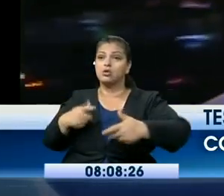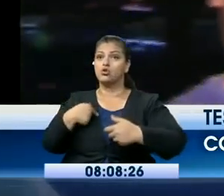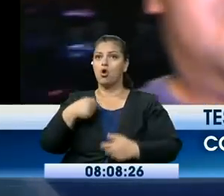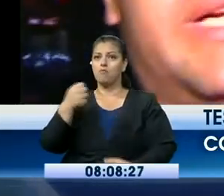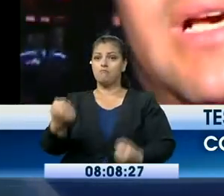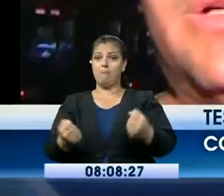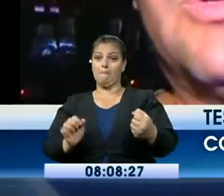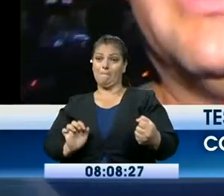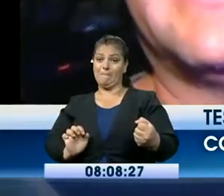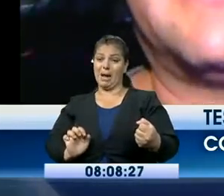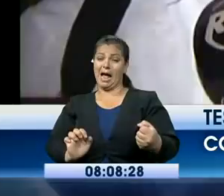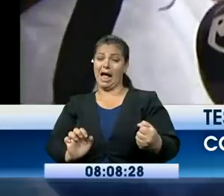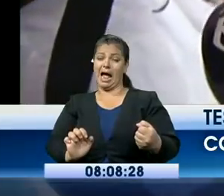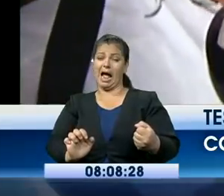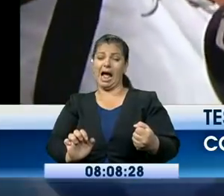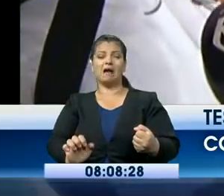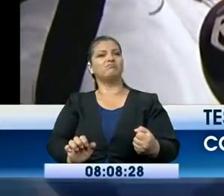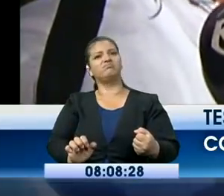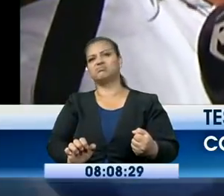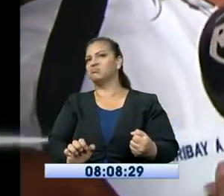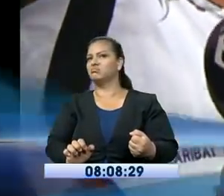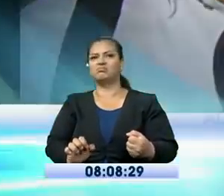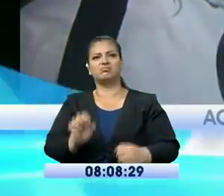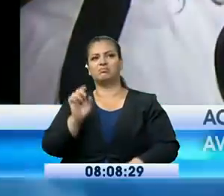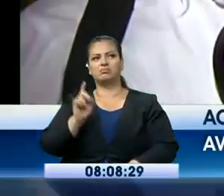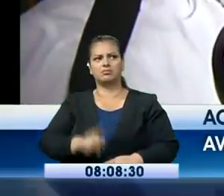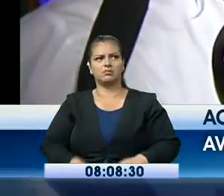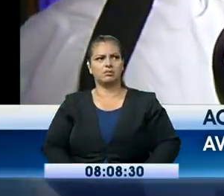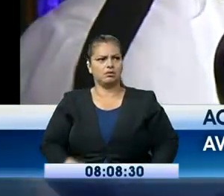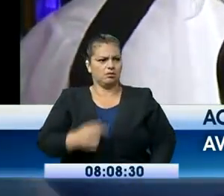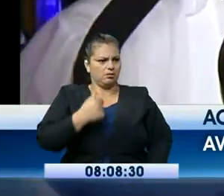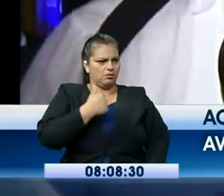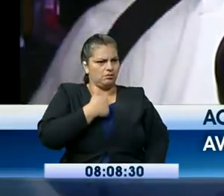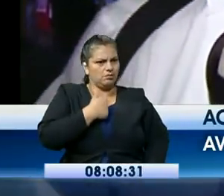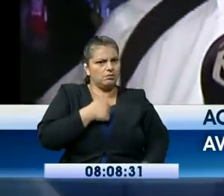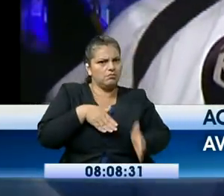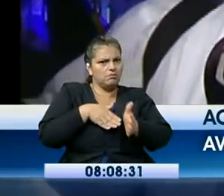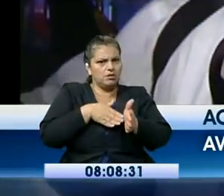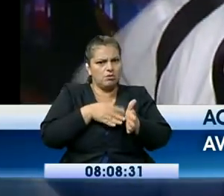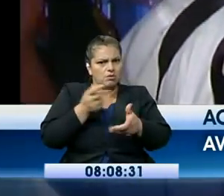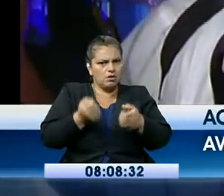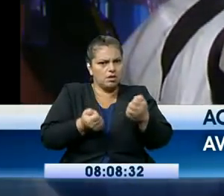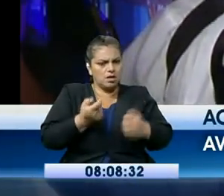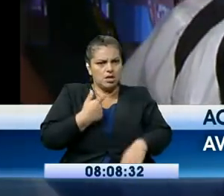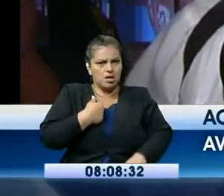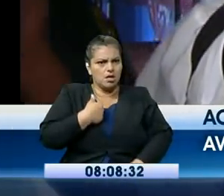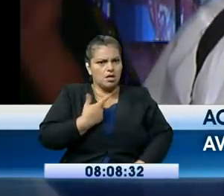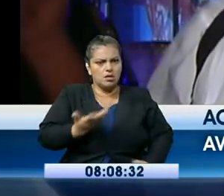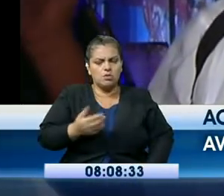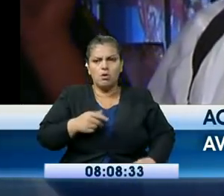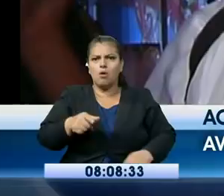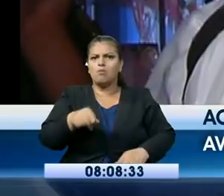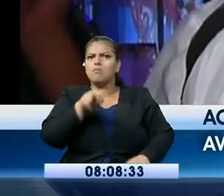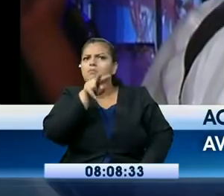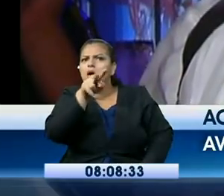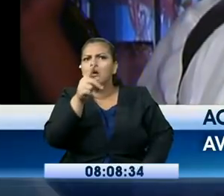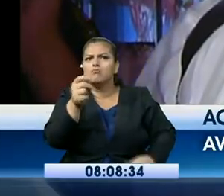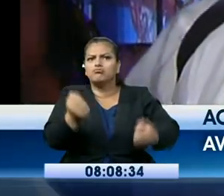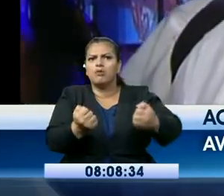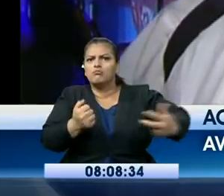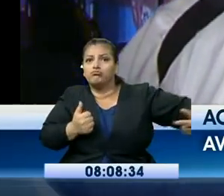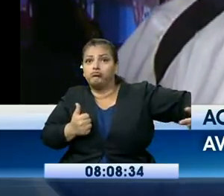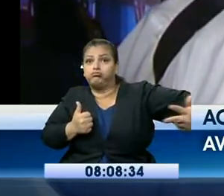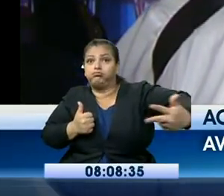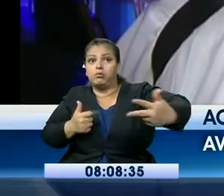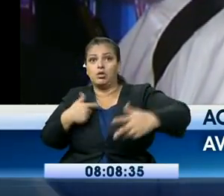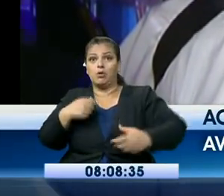prendo cargado con el carné el señor viene mire la frenada que pega salvo y le siento que viene en frena y la